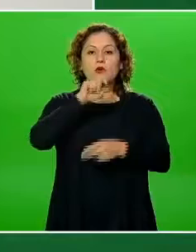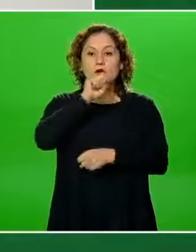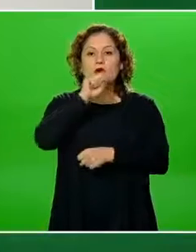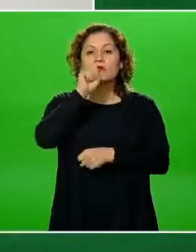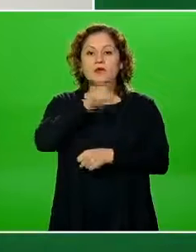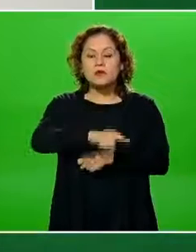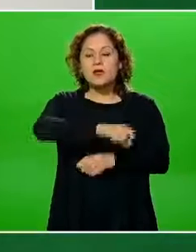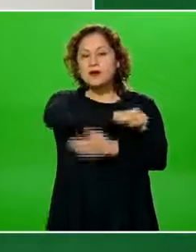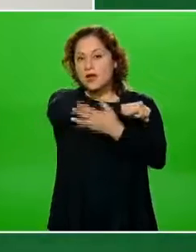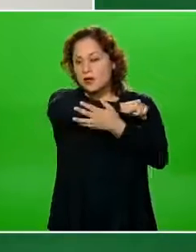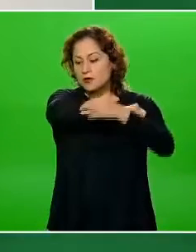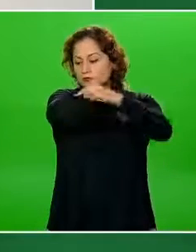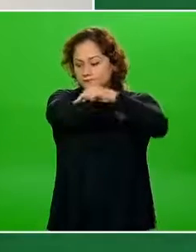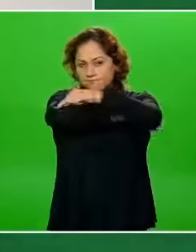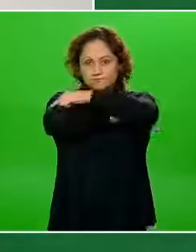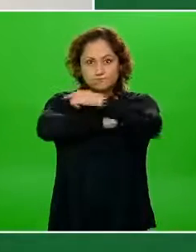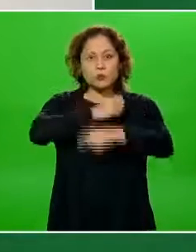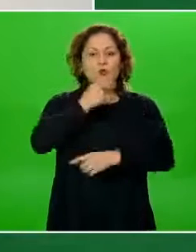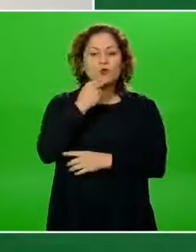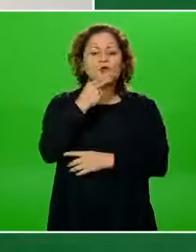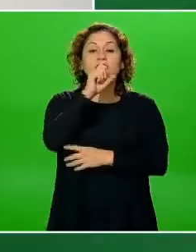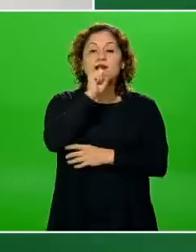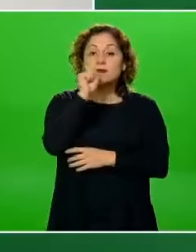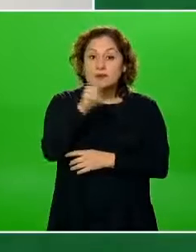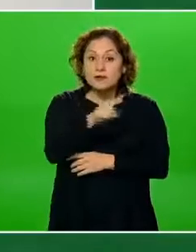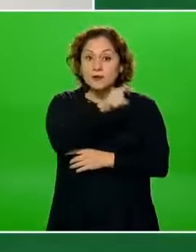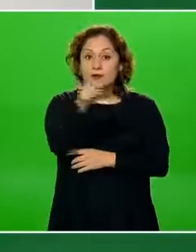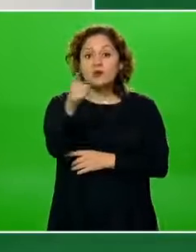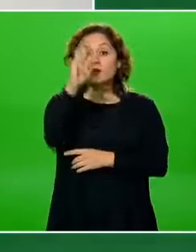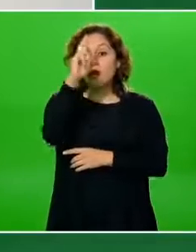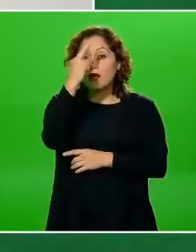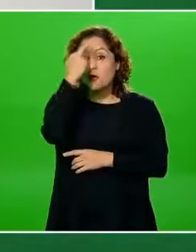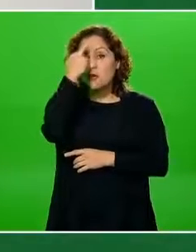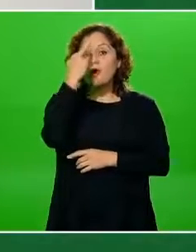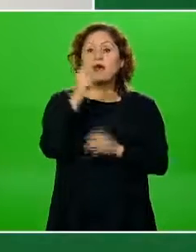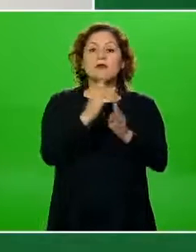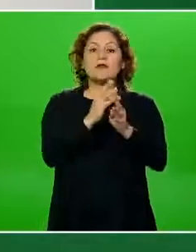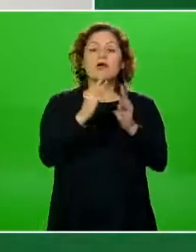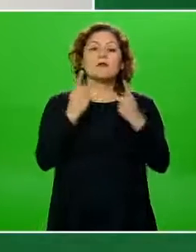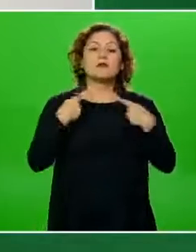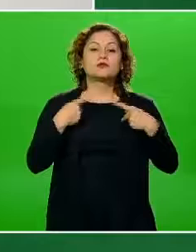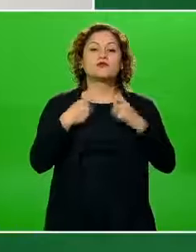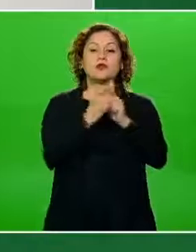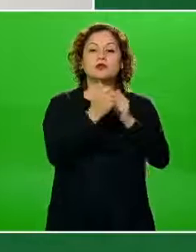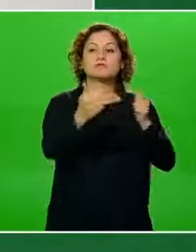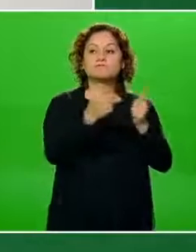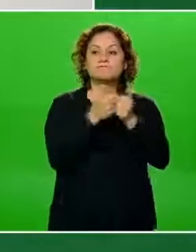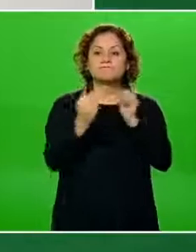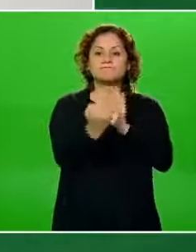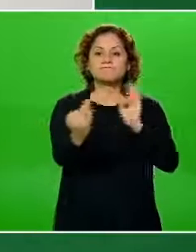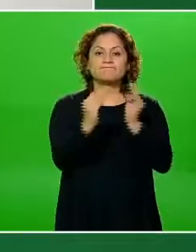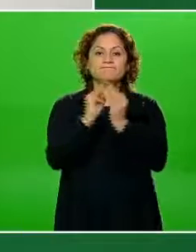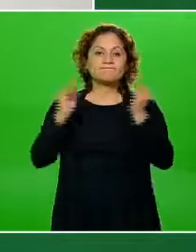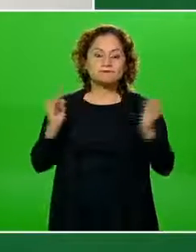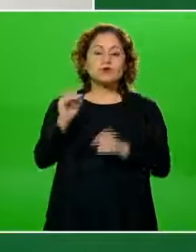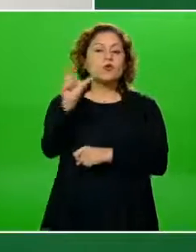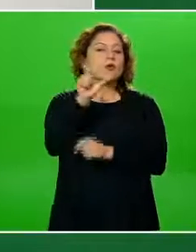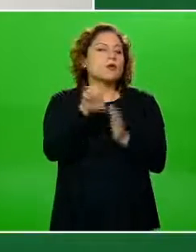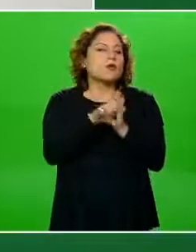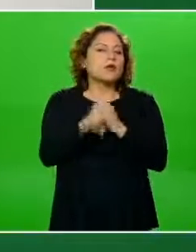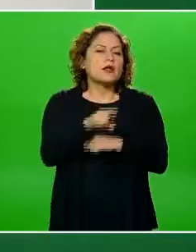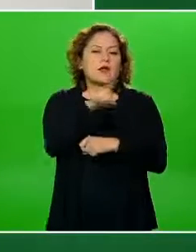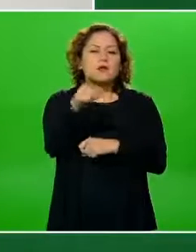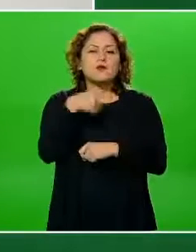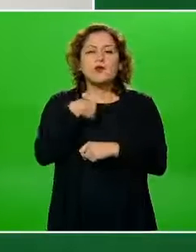del antebrazo, recordar también la sana distancia y el resguardo domiciliario. Cuando hablamos de resguardo domiciliario